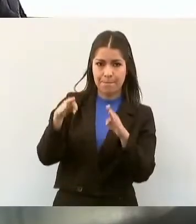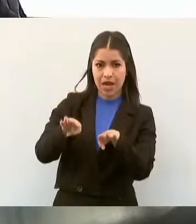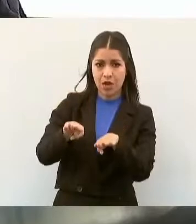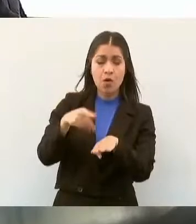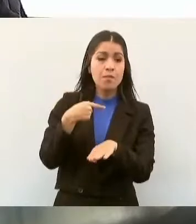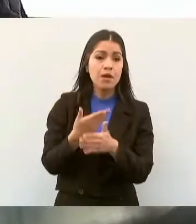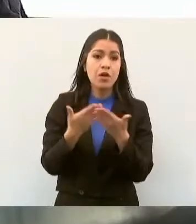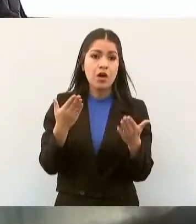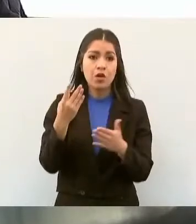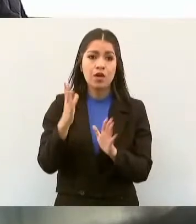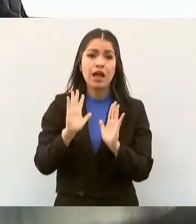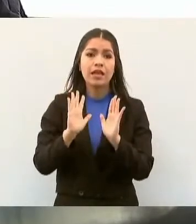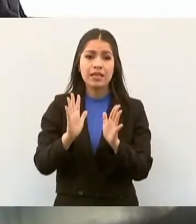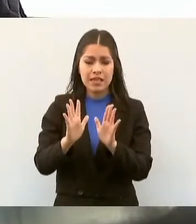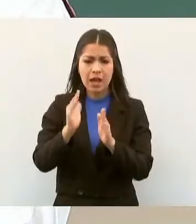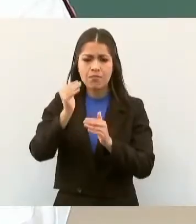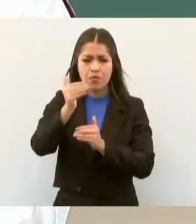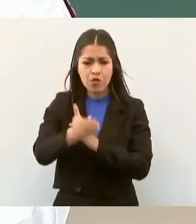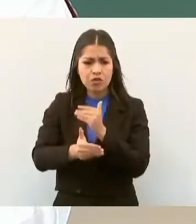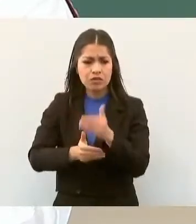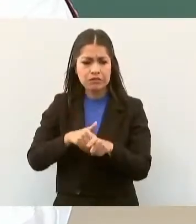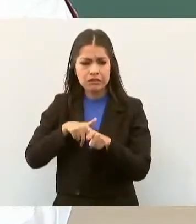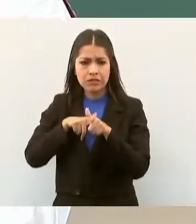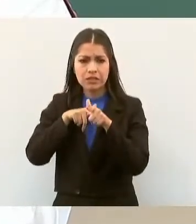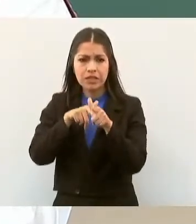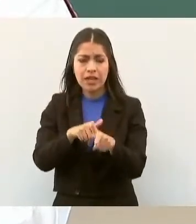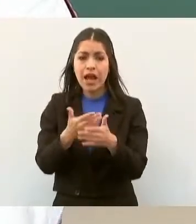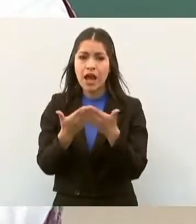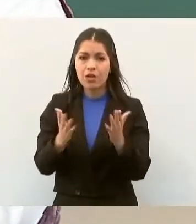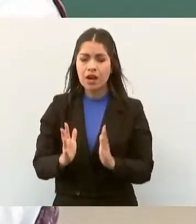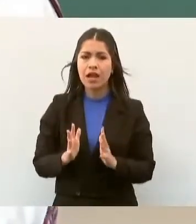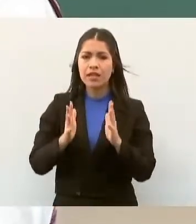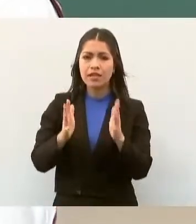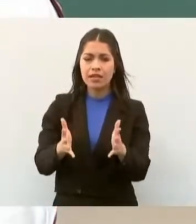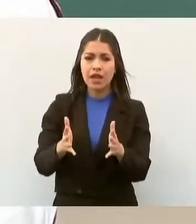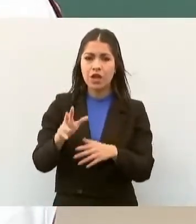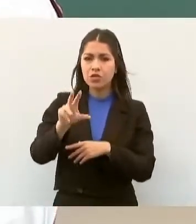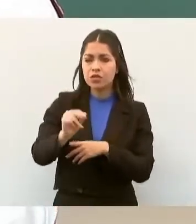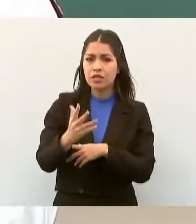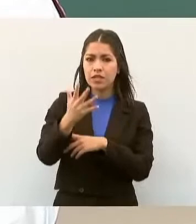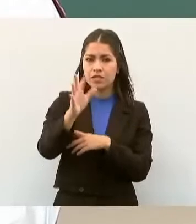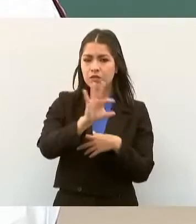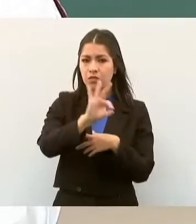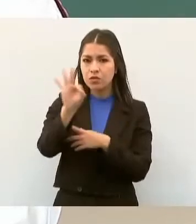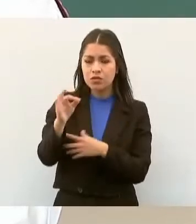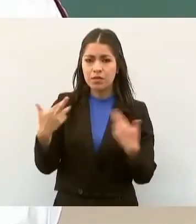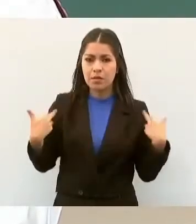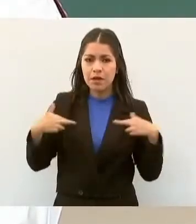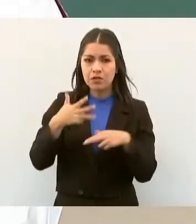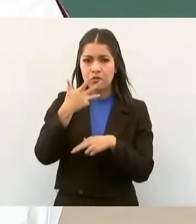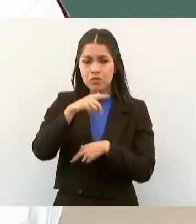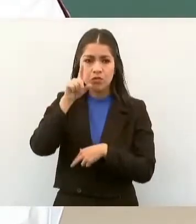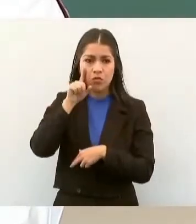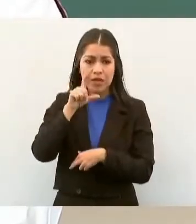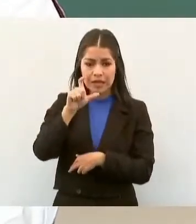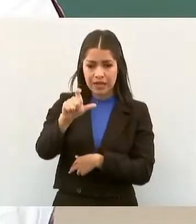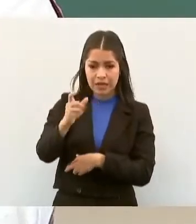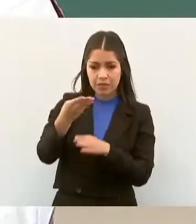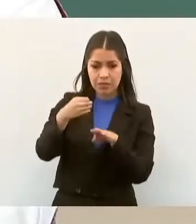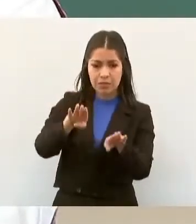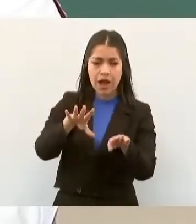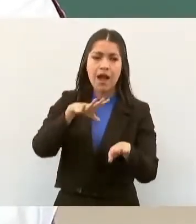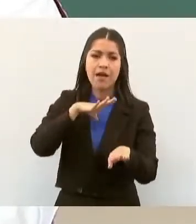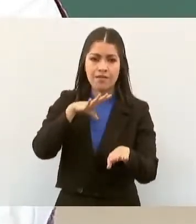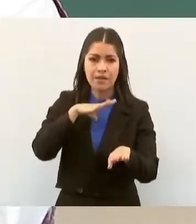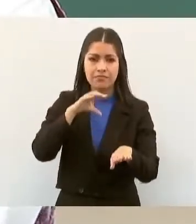después, estamos avanzando. Hoy están tarjetizados el 85% de los maestros y maestras